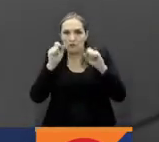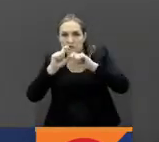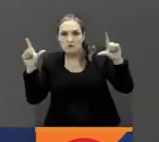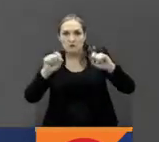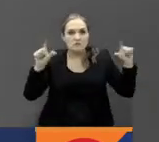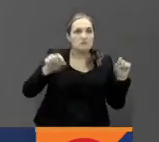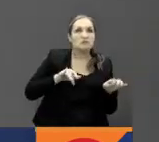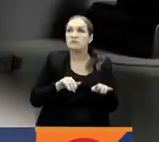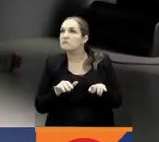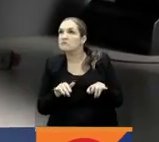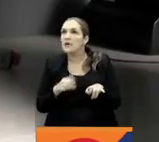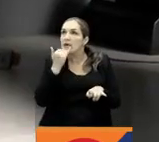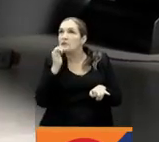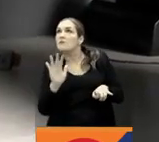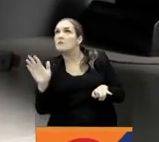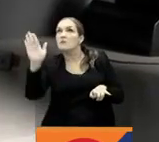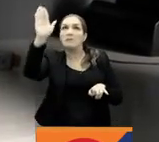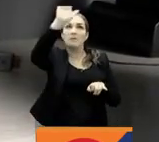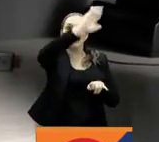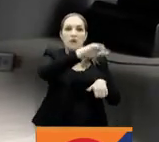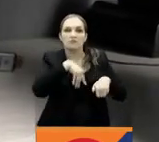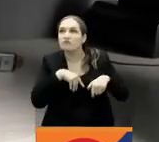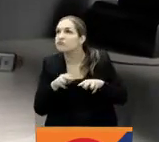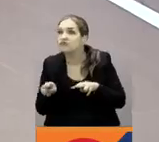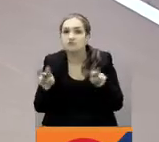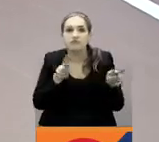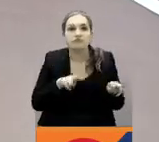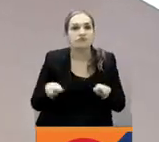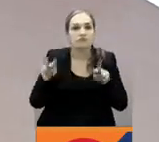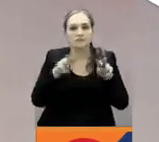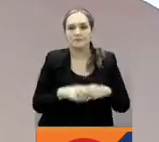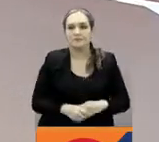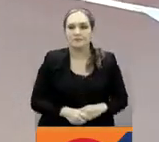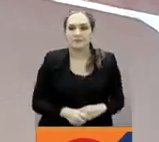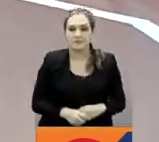tiempo real lo que suceda durante las jornadas de movilizaciones.